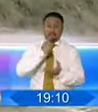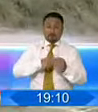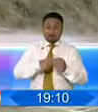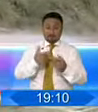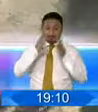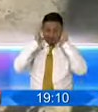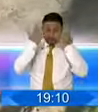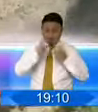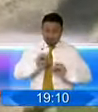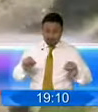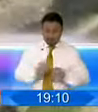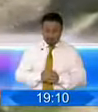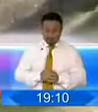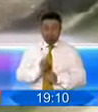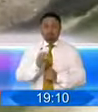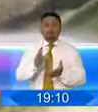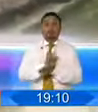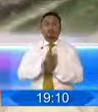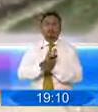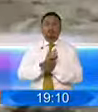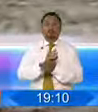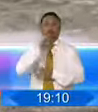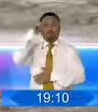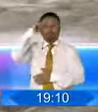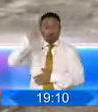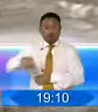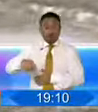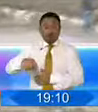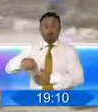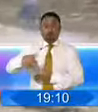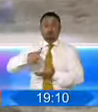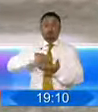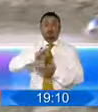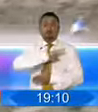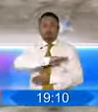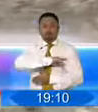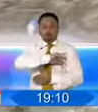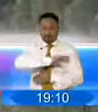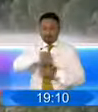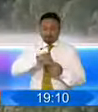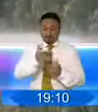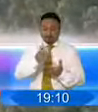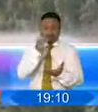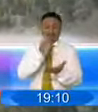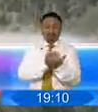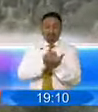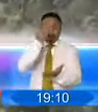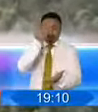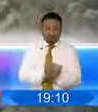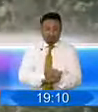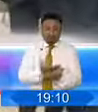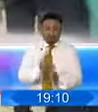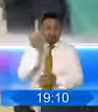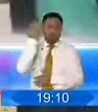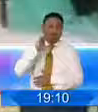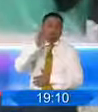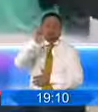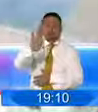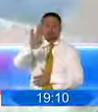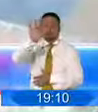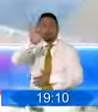diciembre. Los establecimientos educativos fiscales, particulares, fiscomisionales y municipales que suspendieron sus labores los días 7